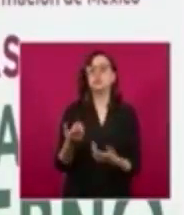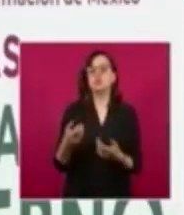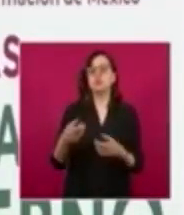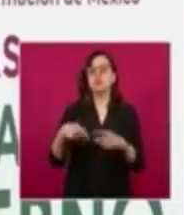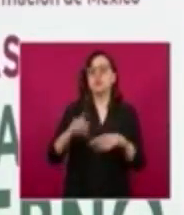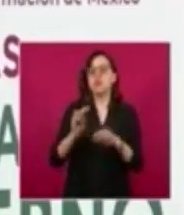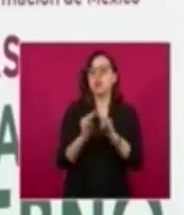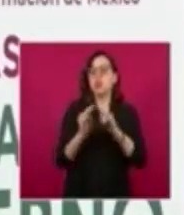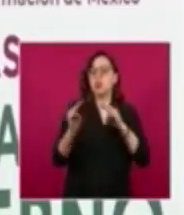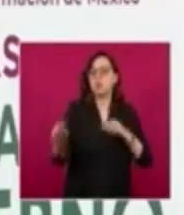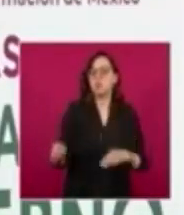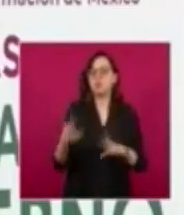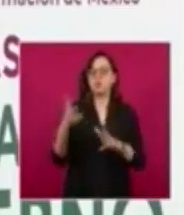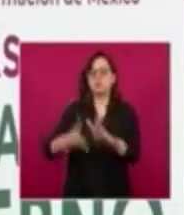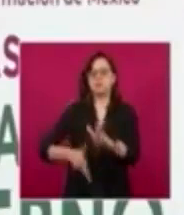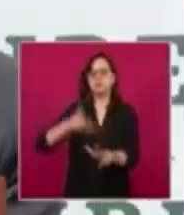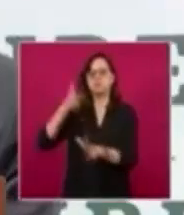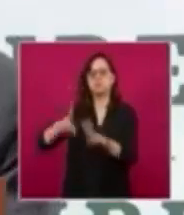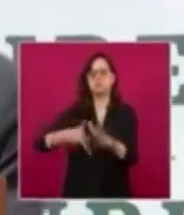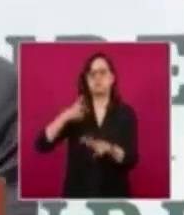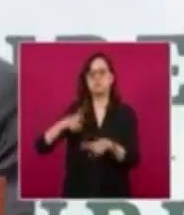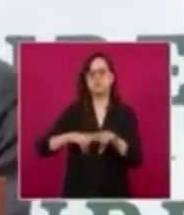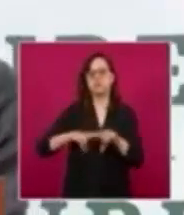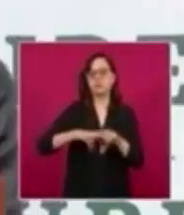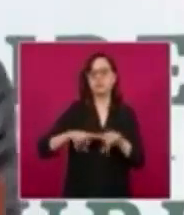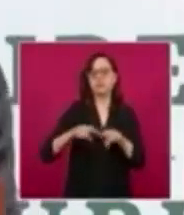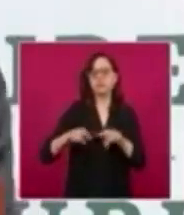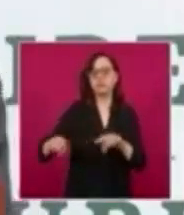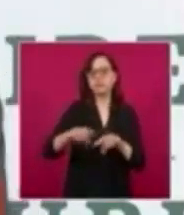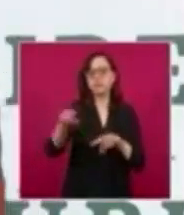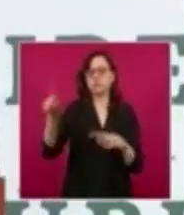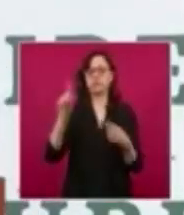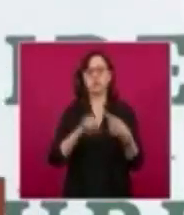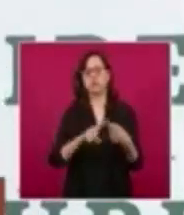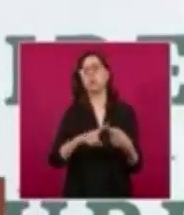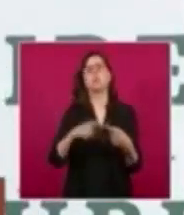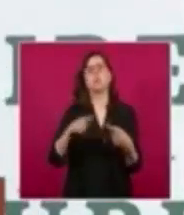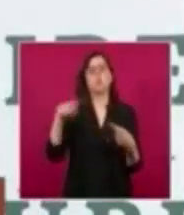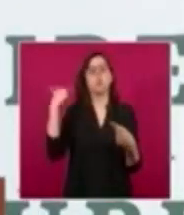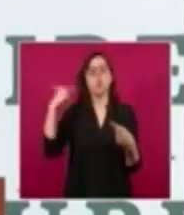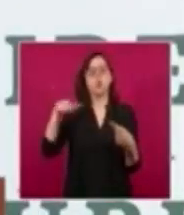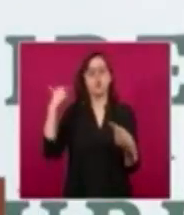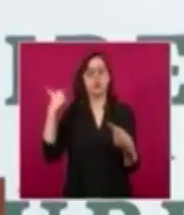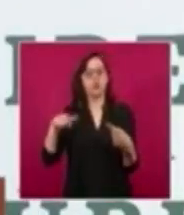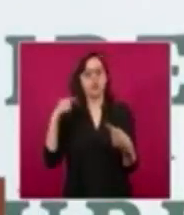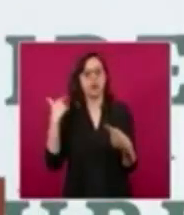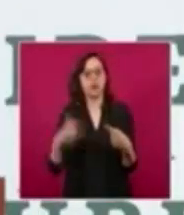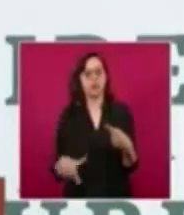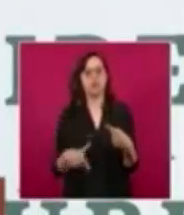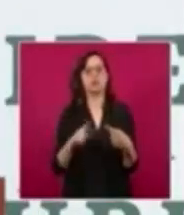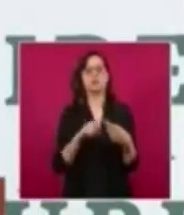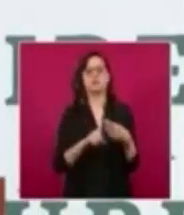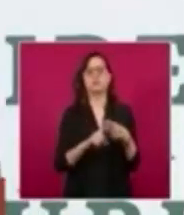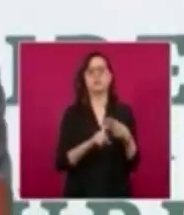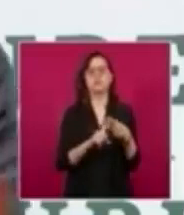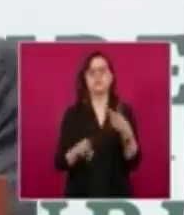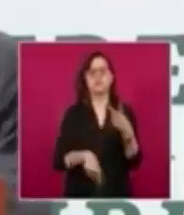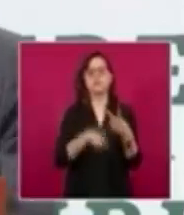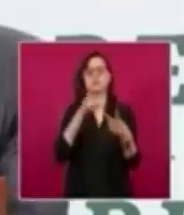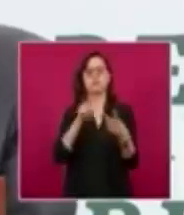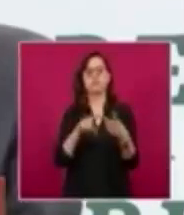se pospone hasta el próximo domingo, ahora amaga con que si no le pasan su reforma